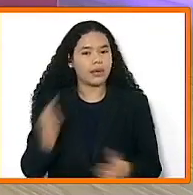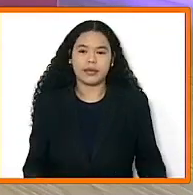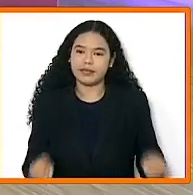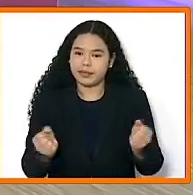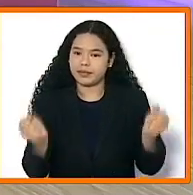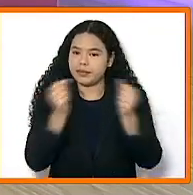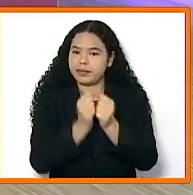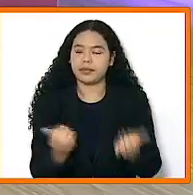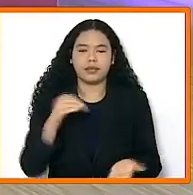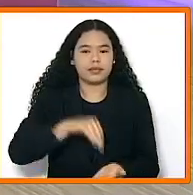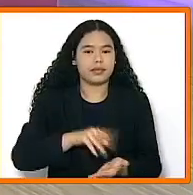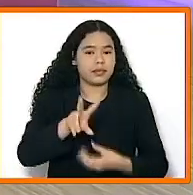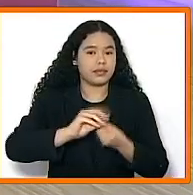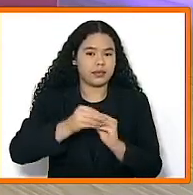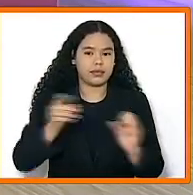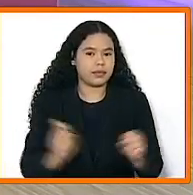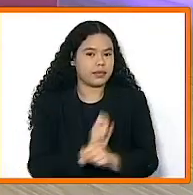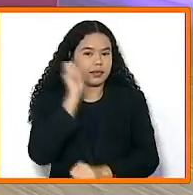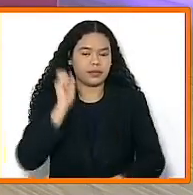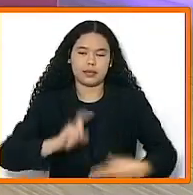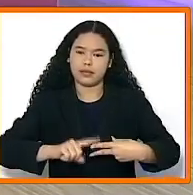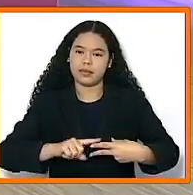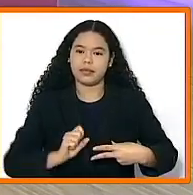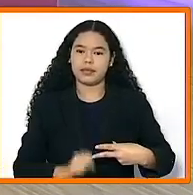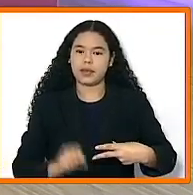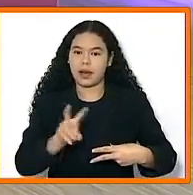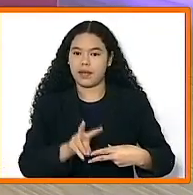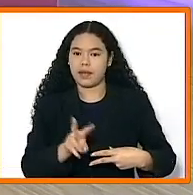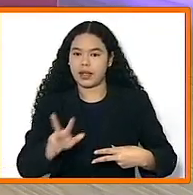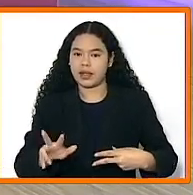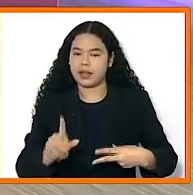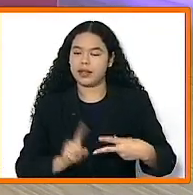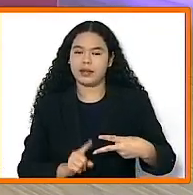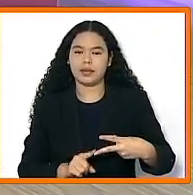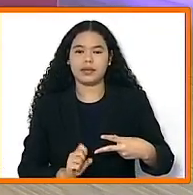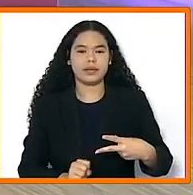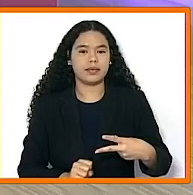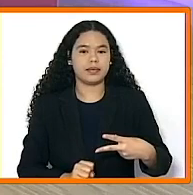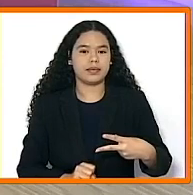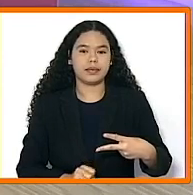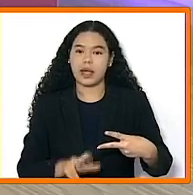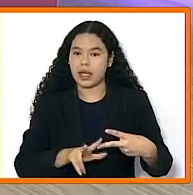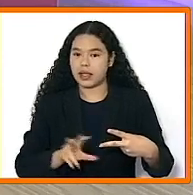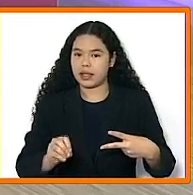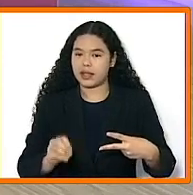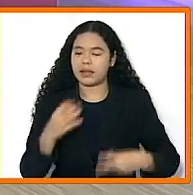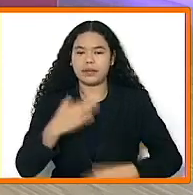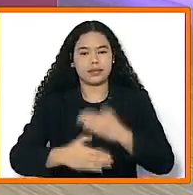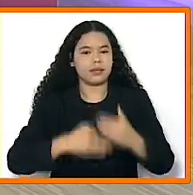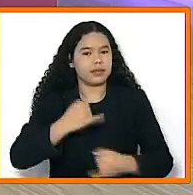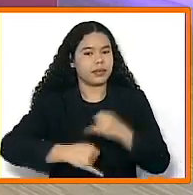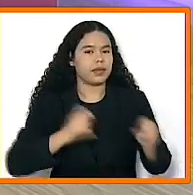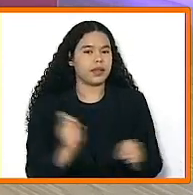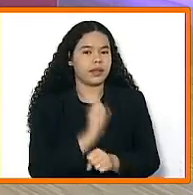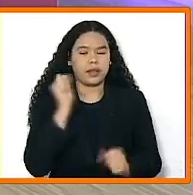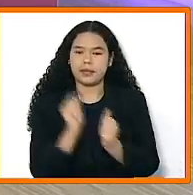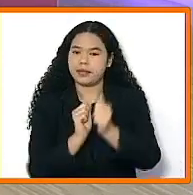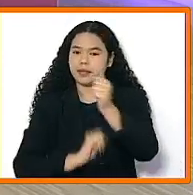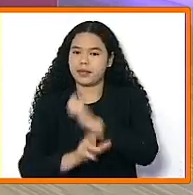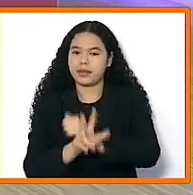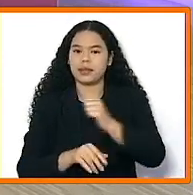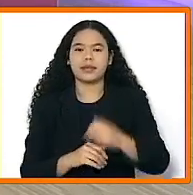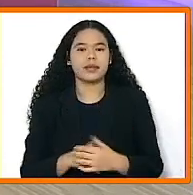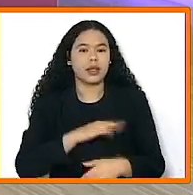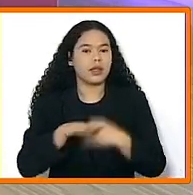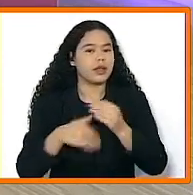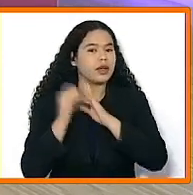tus dos números favorecidos son posición 1, 23, posición 2, 30. Continuamos pegando y ganando con Pega 3.